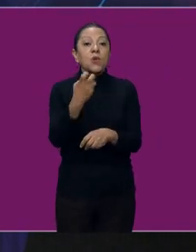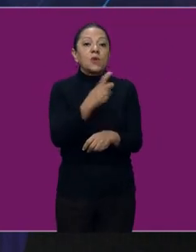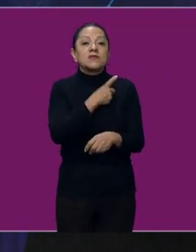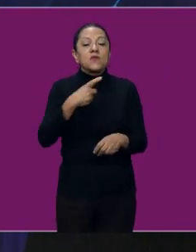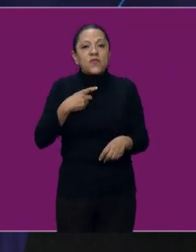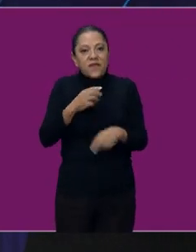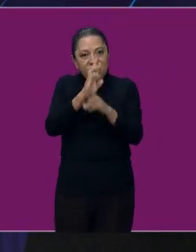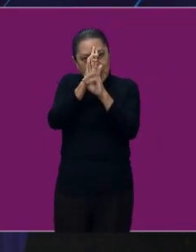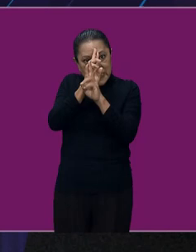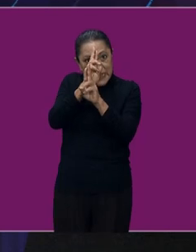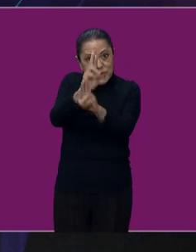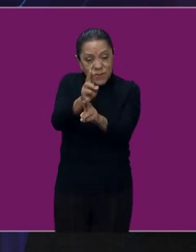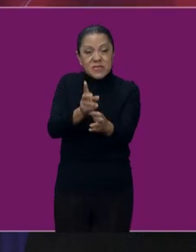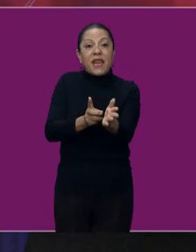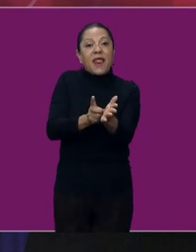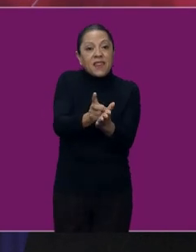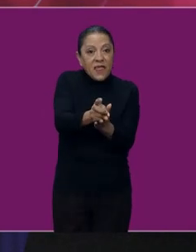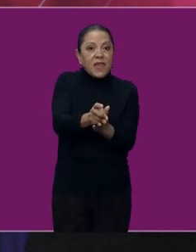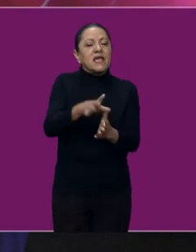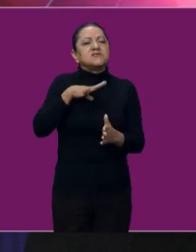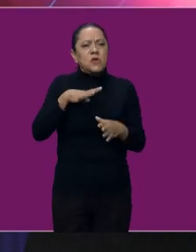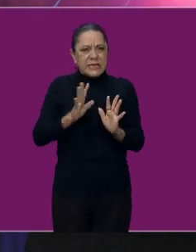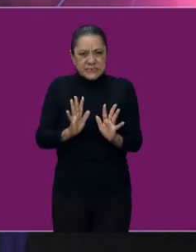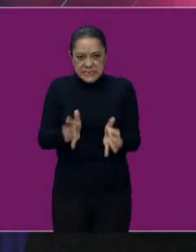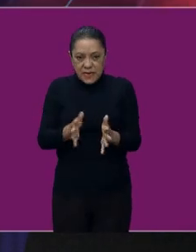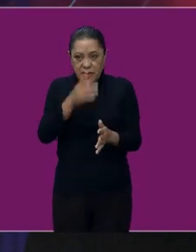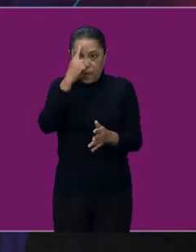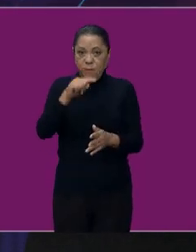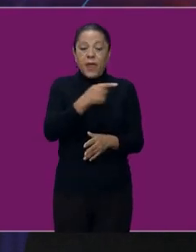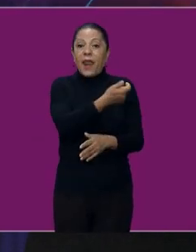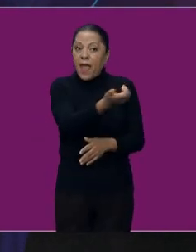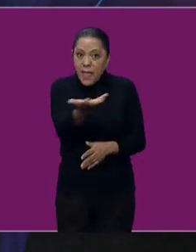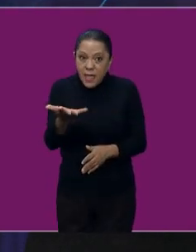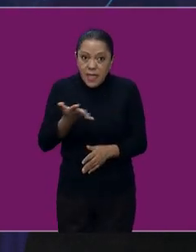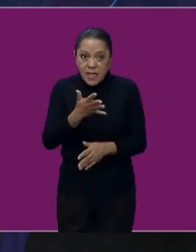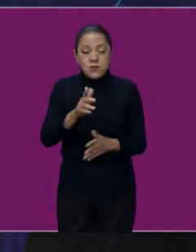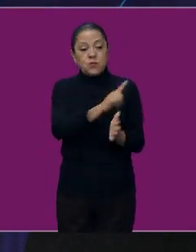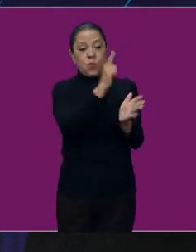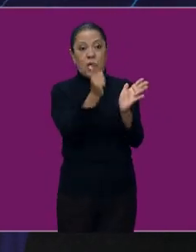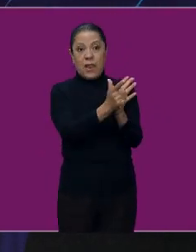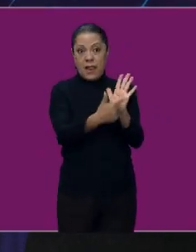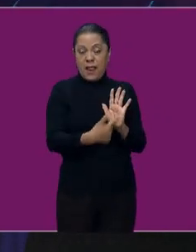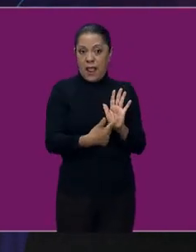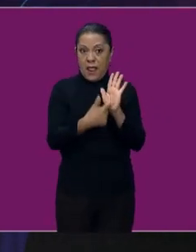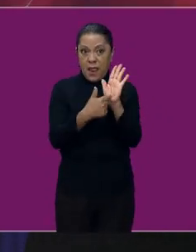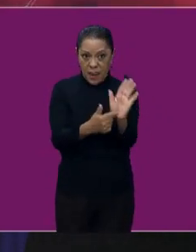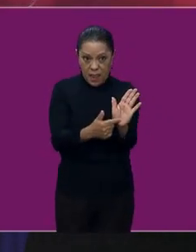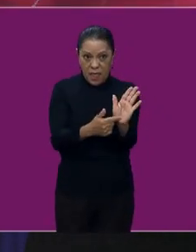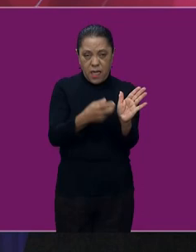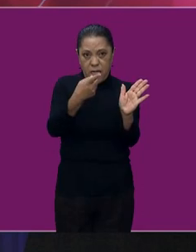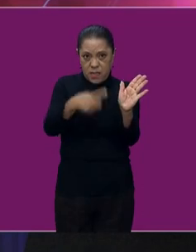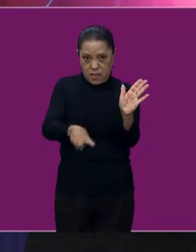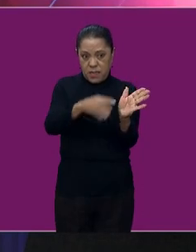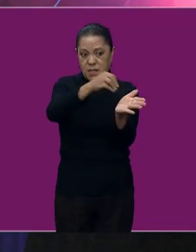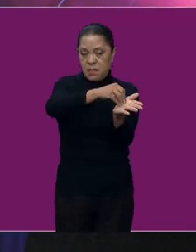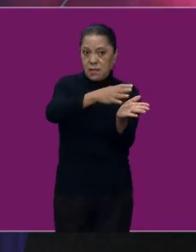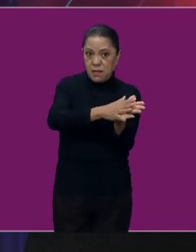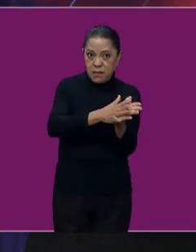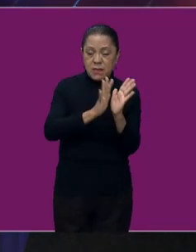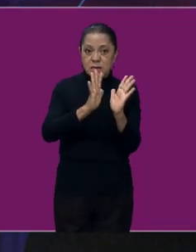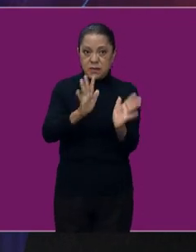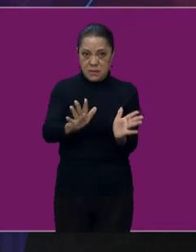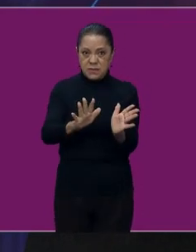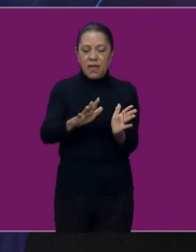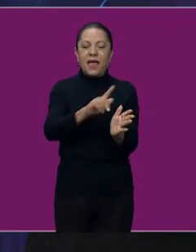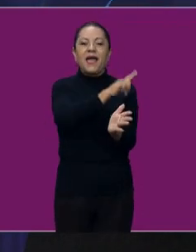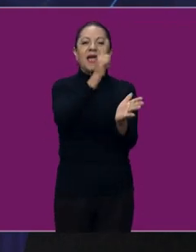de respetar el derecho que existe para ellos ya por ley que está establecido en la ley general